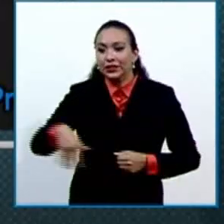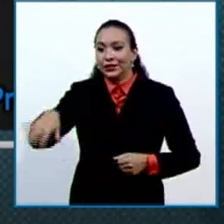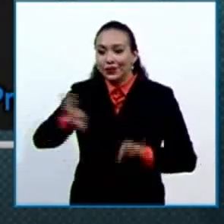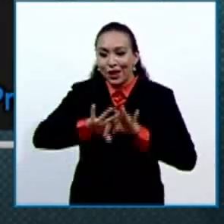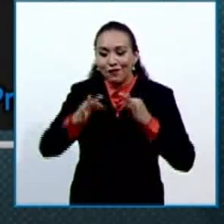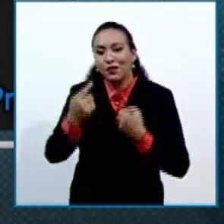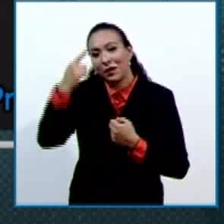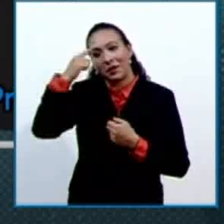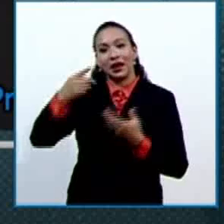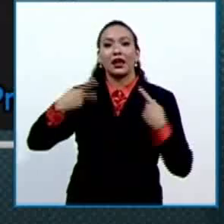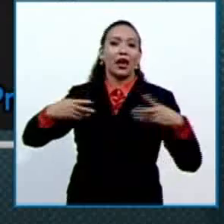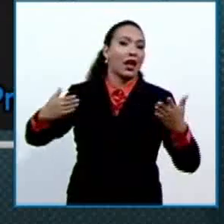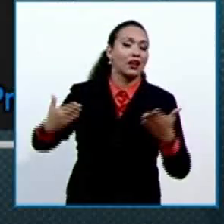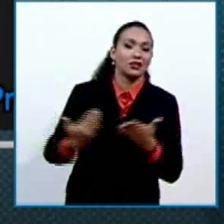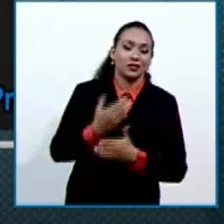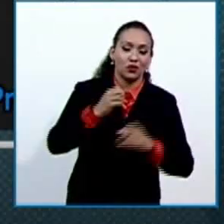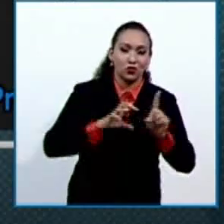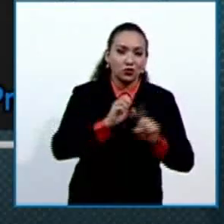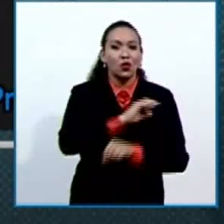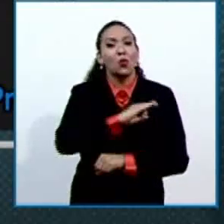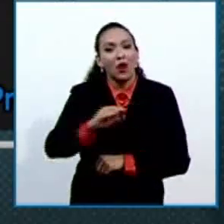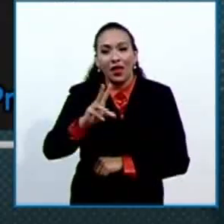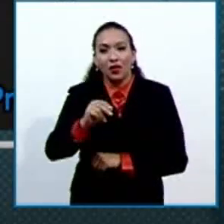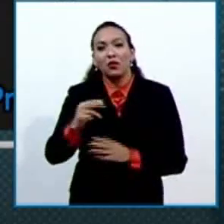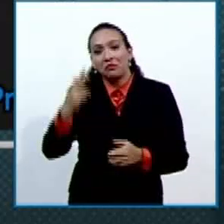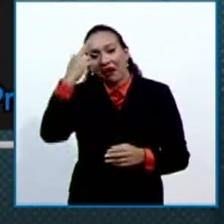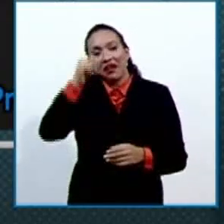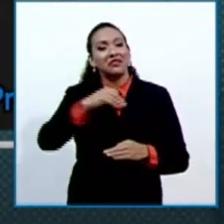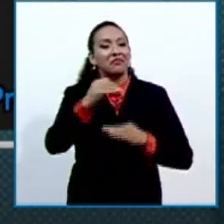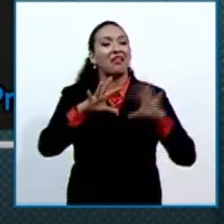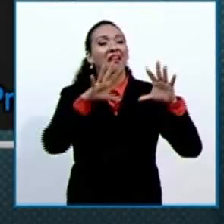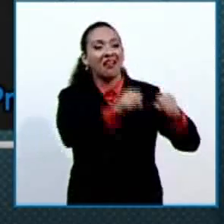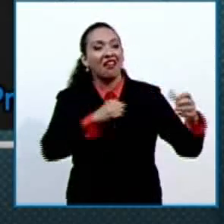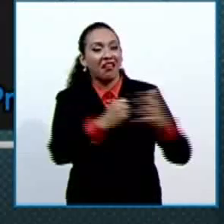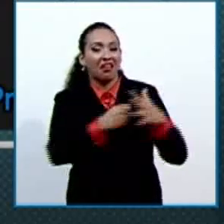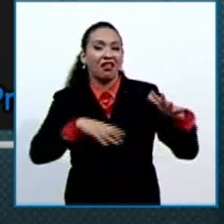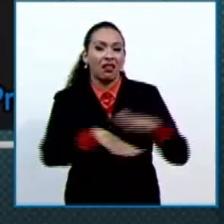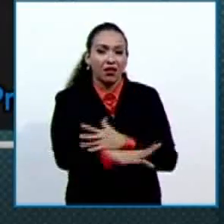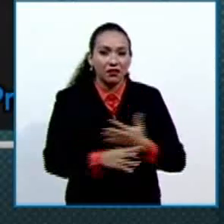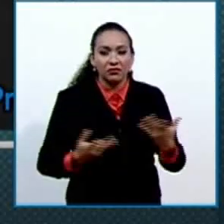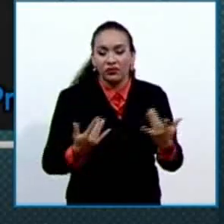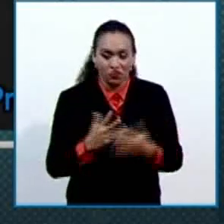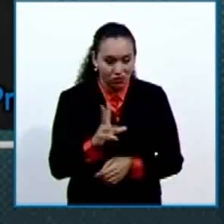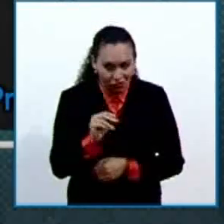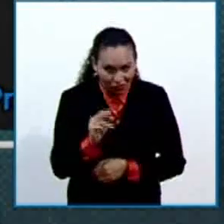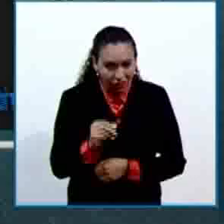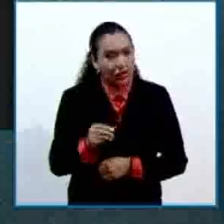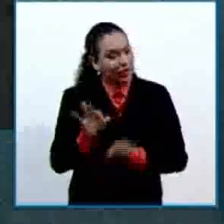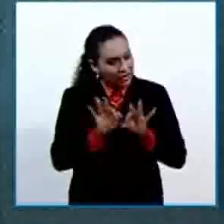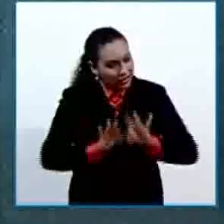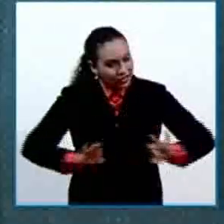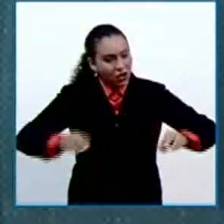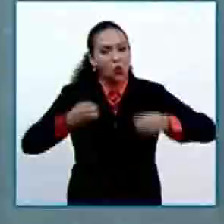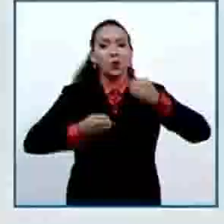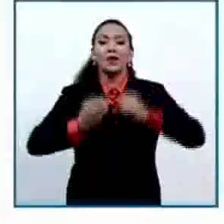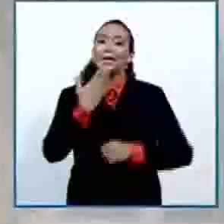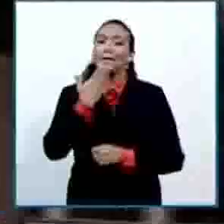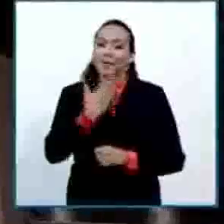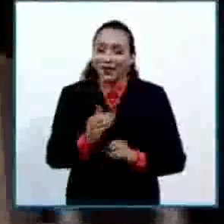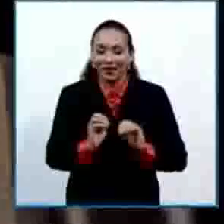todas las personas tengan acceso a un proceso legal, justo y transparente. Destacó que las personas